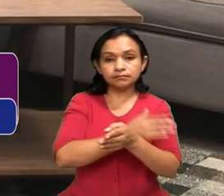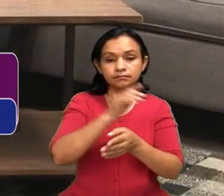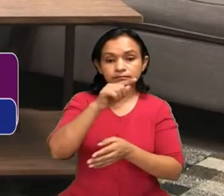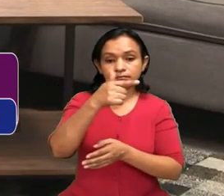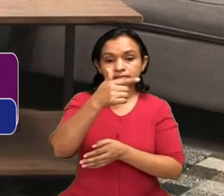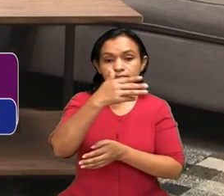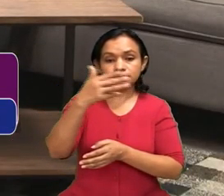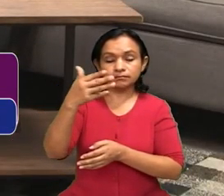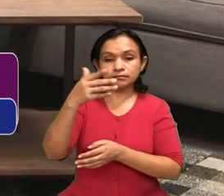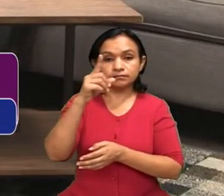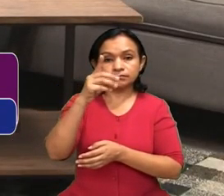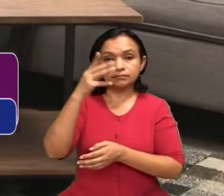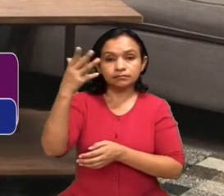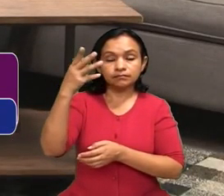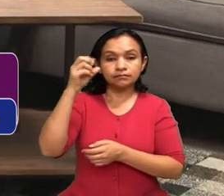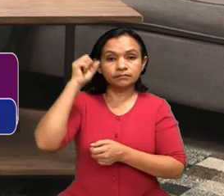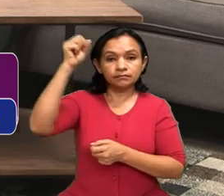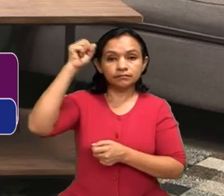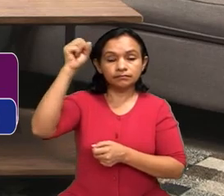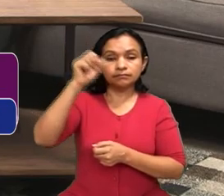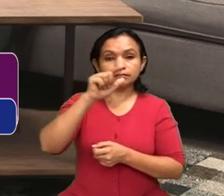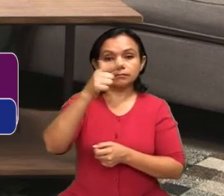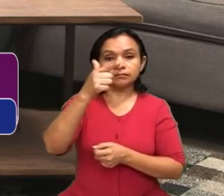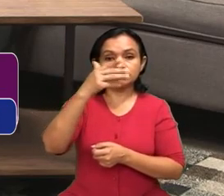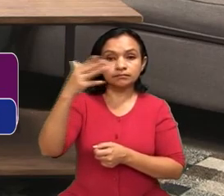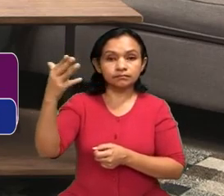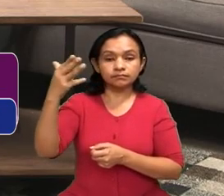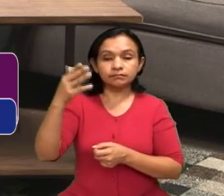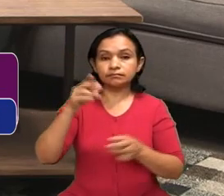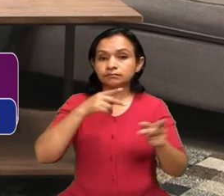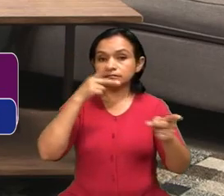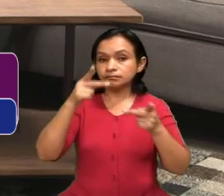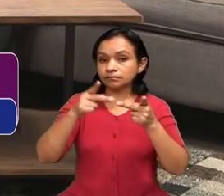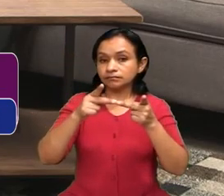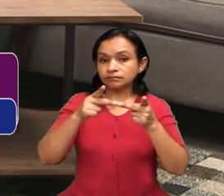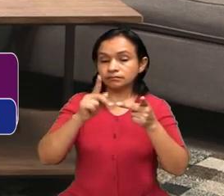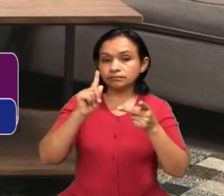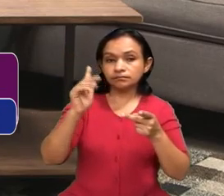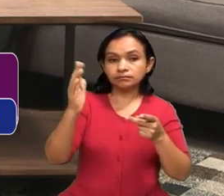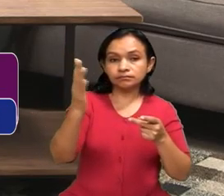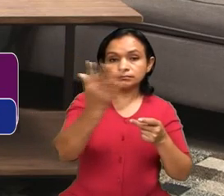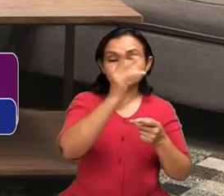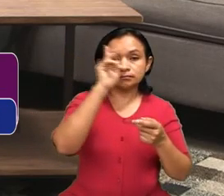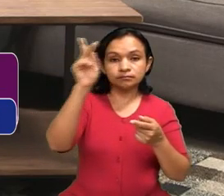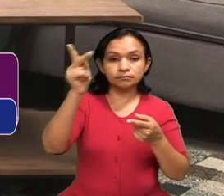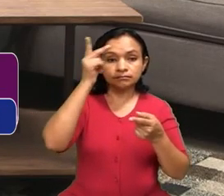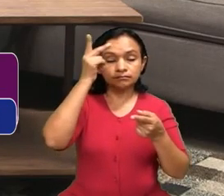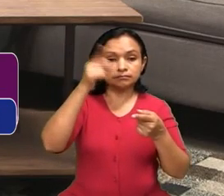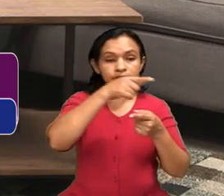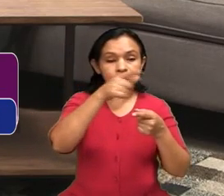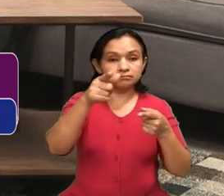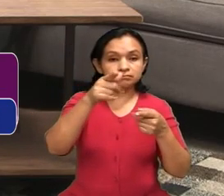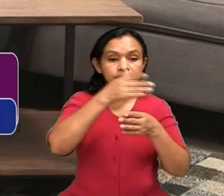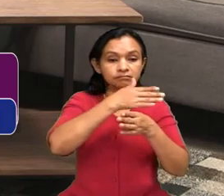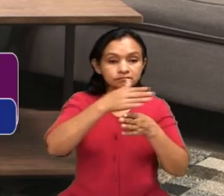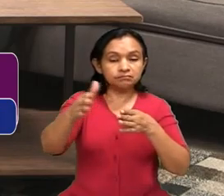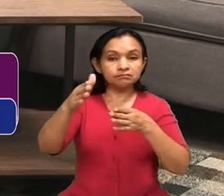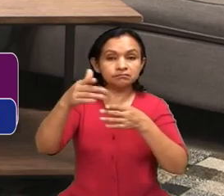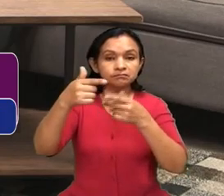79, 19 de julio de 1979. Y usted lo plantea muy bien. Todas las fuerzas políticas, unas desprestigiadas, otras apartadas de los círculos de